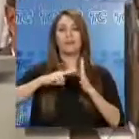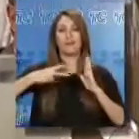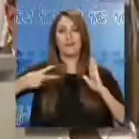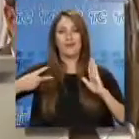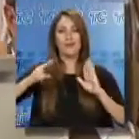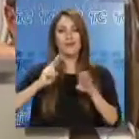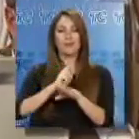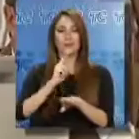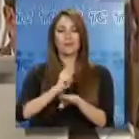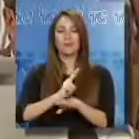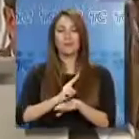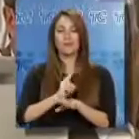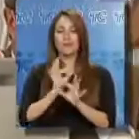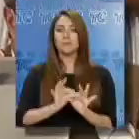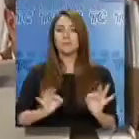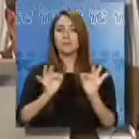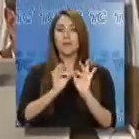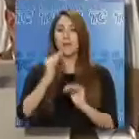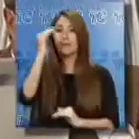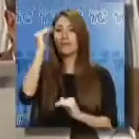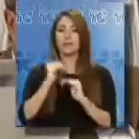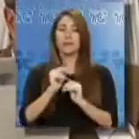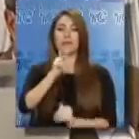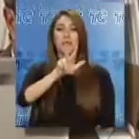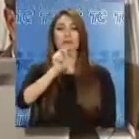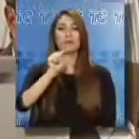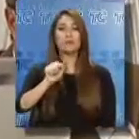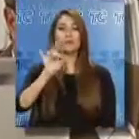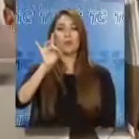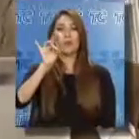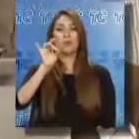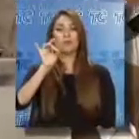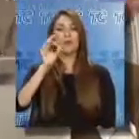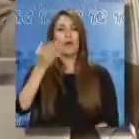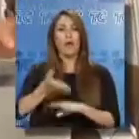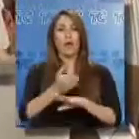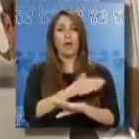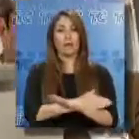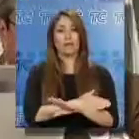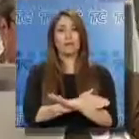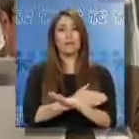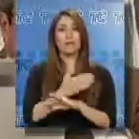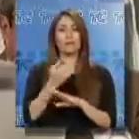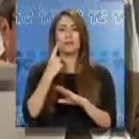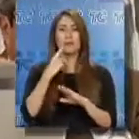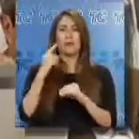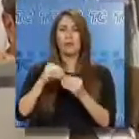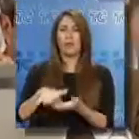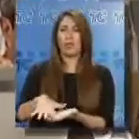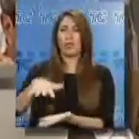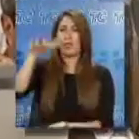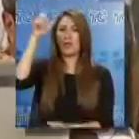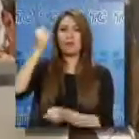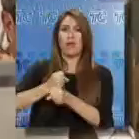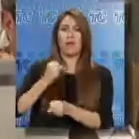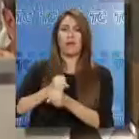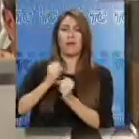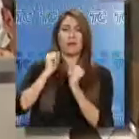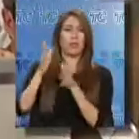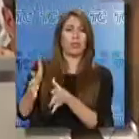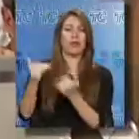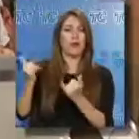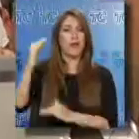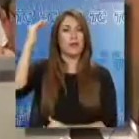coordinación interinstitucional se ha reducido a 3.8% el número de audiencias incumplidas, que todavía es demasiado, pero antes saben cuál era el promedio nacional,